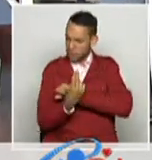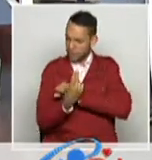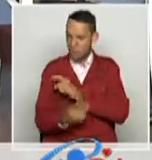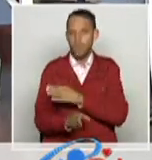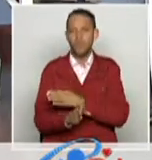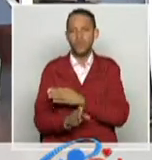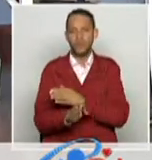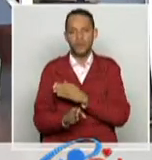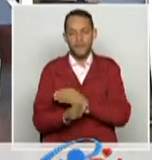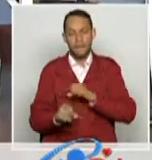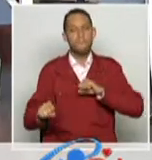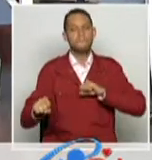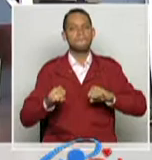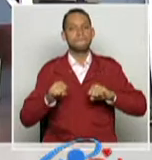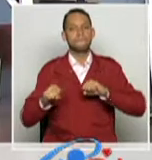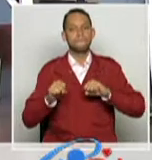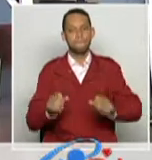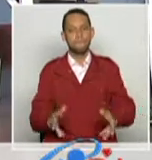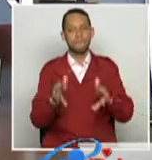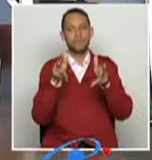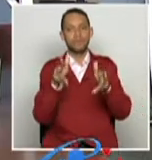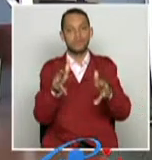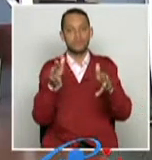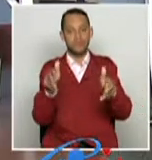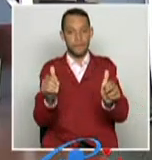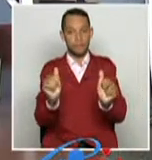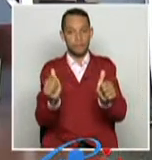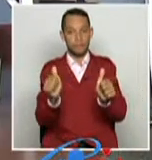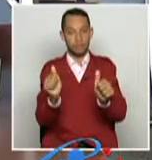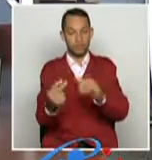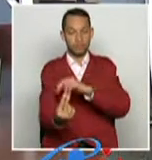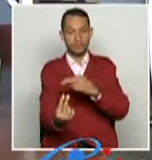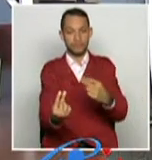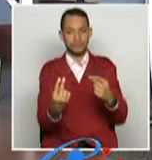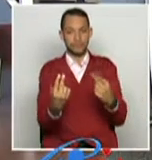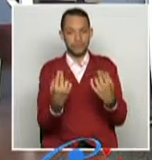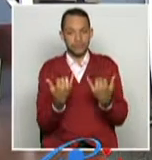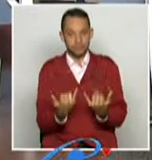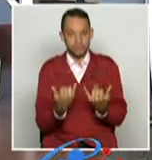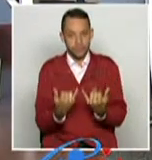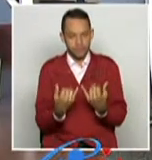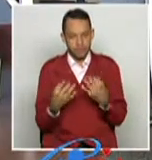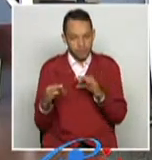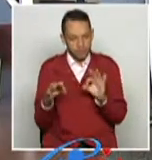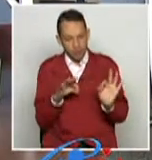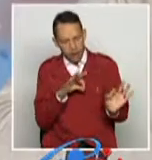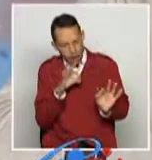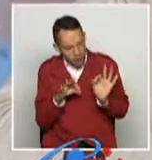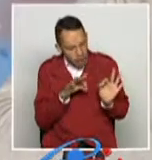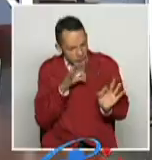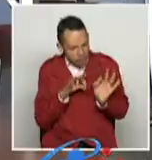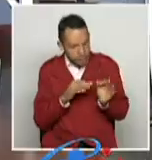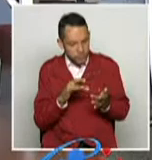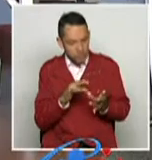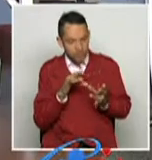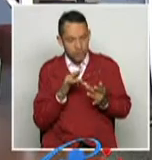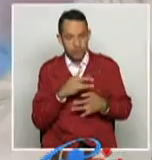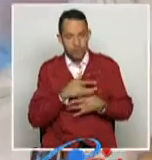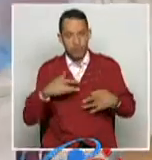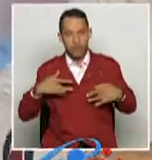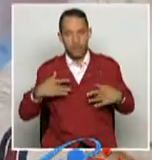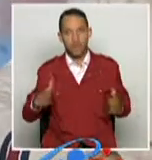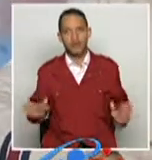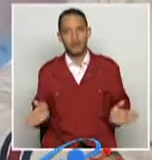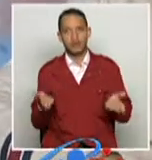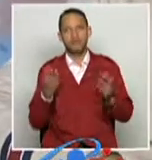esta actividad de prevención y educación como acaban de ver. Este proceso preventivo y de cuidado de salud, que fue